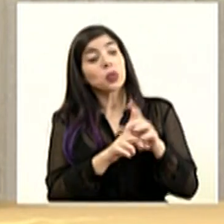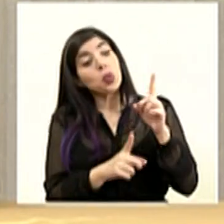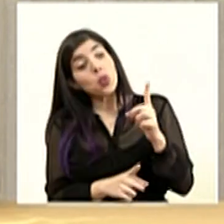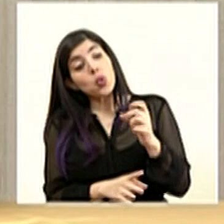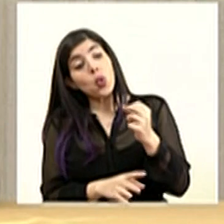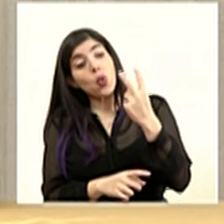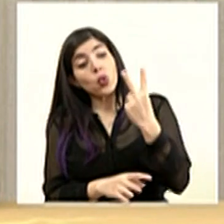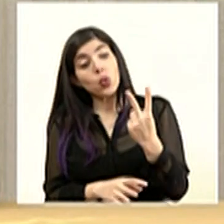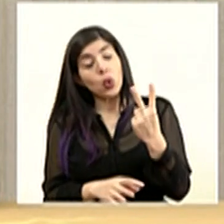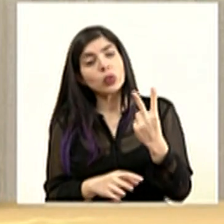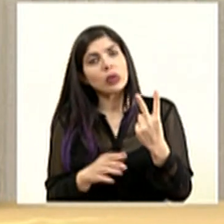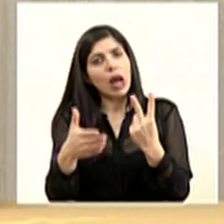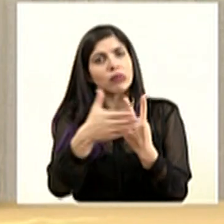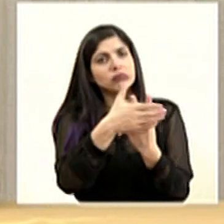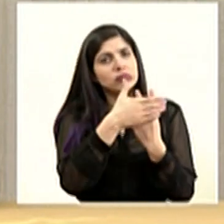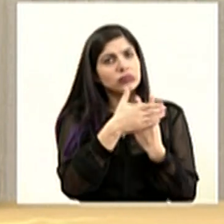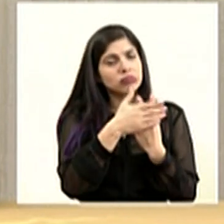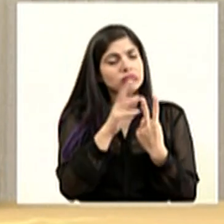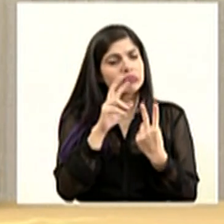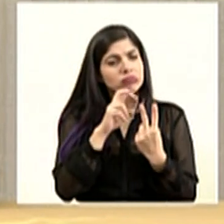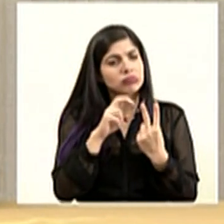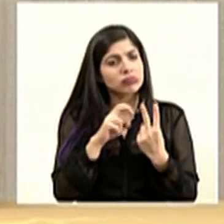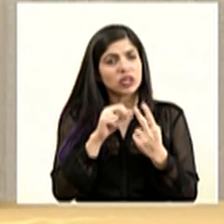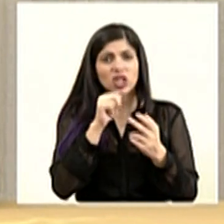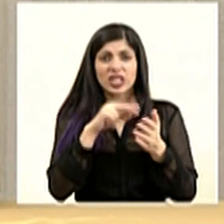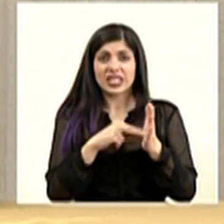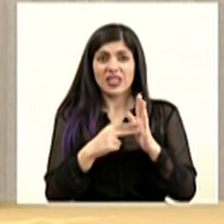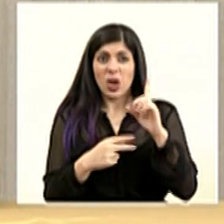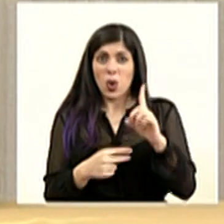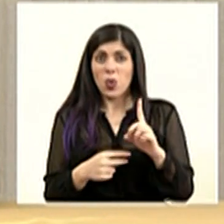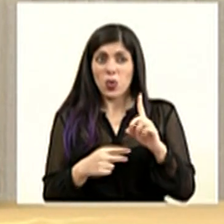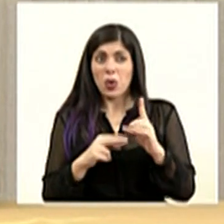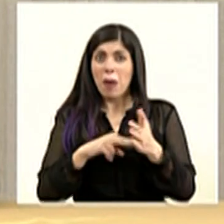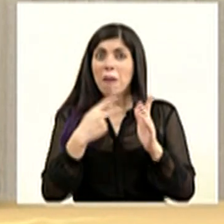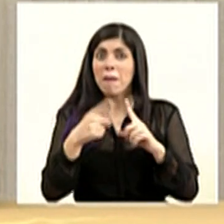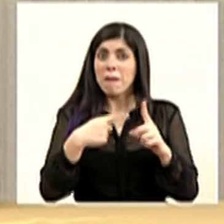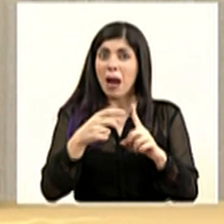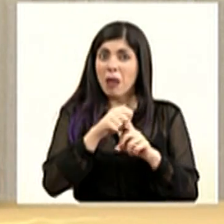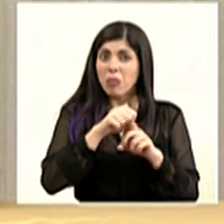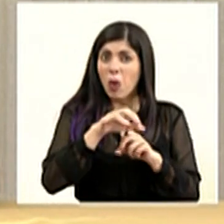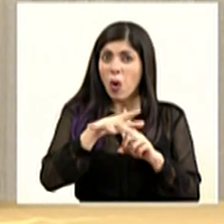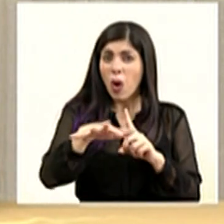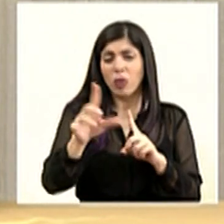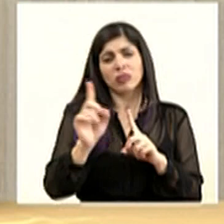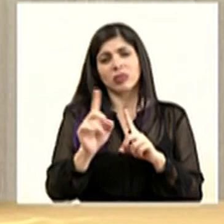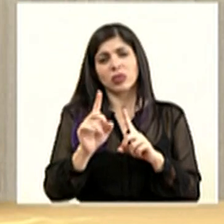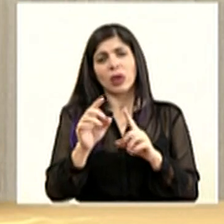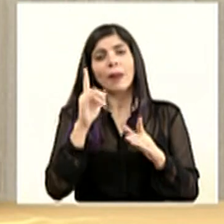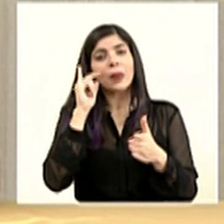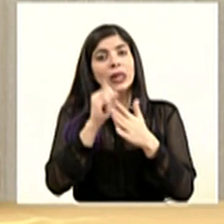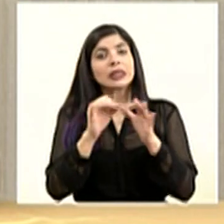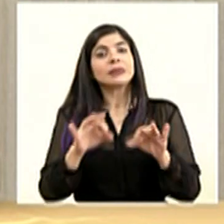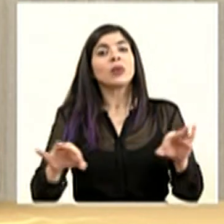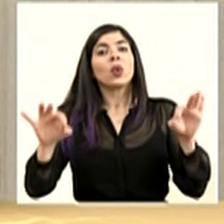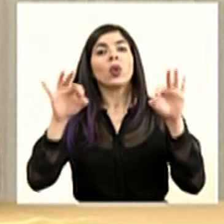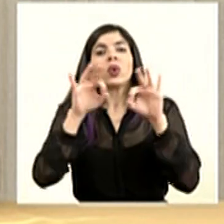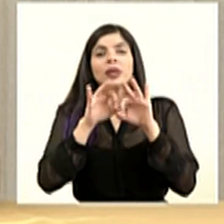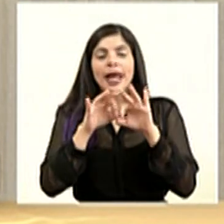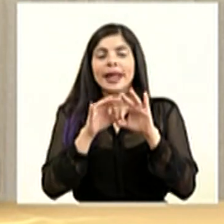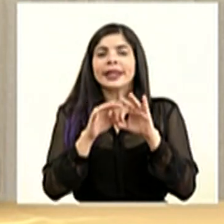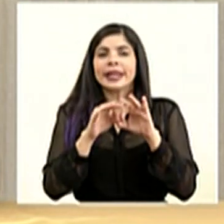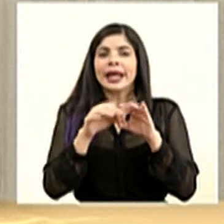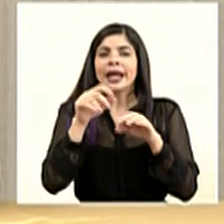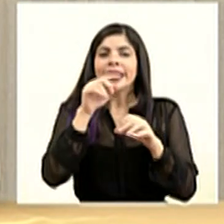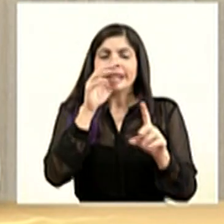2, y hacemos toda la contención. No significa que un caso vaya a generar ya una crisis en el cantón y en ese sentido es importante porque hacemos justamente